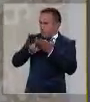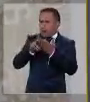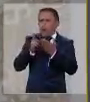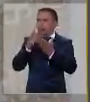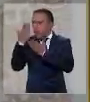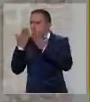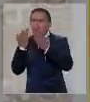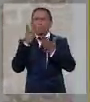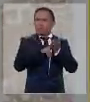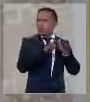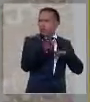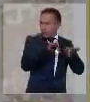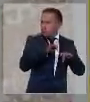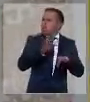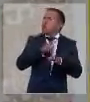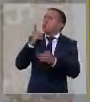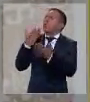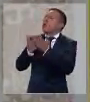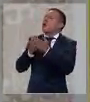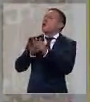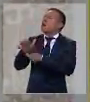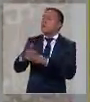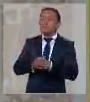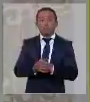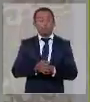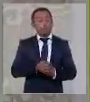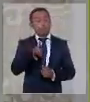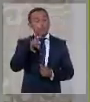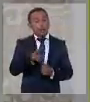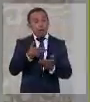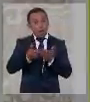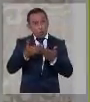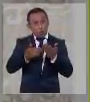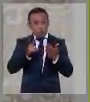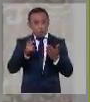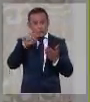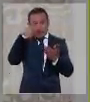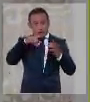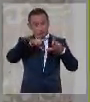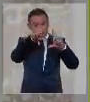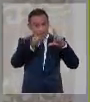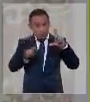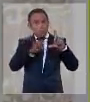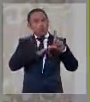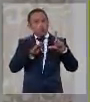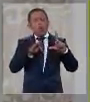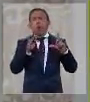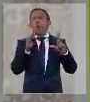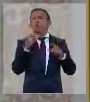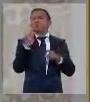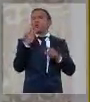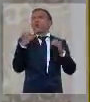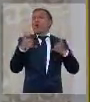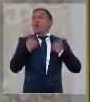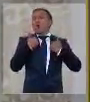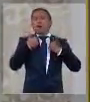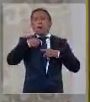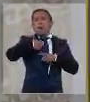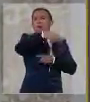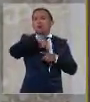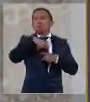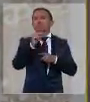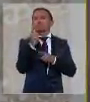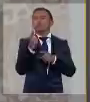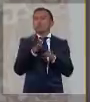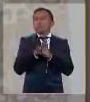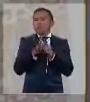la tecnología nos permite tener una gran cobertura en México. Creo que los jóvenes podrán estudiar en su casa o en su propio trabajo cuando trabajan